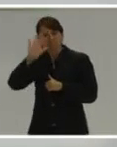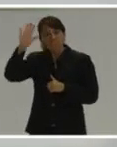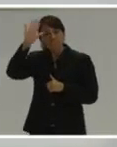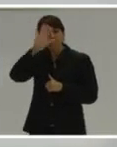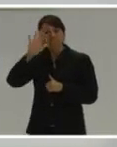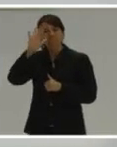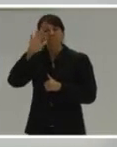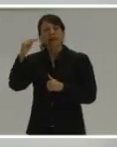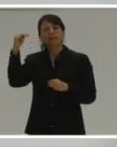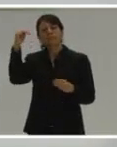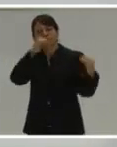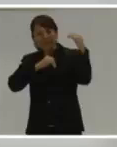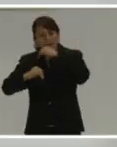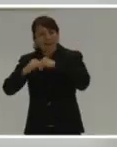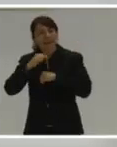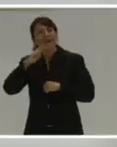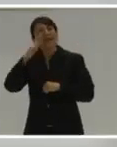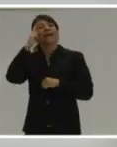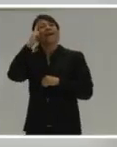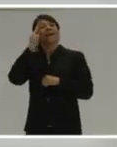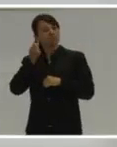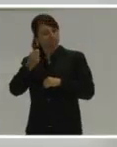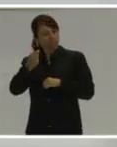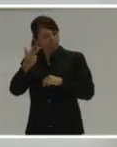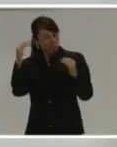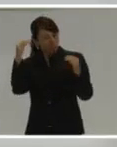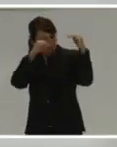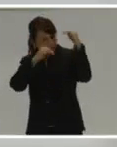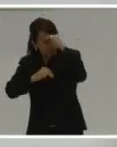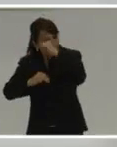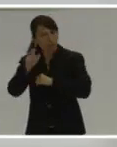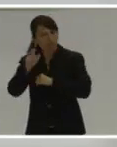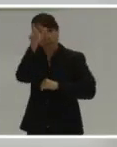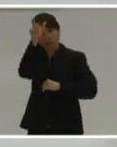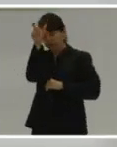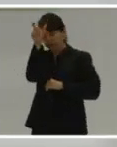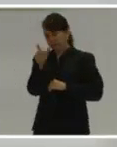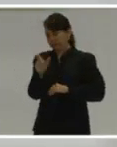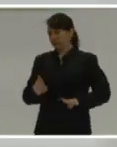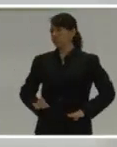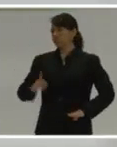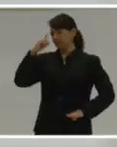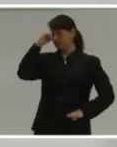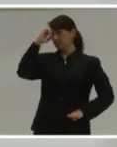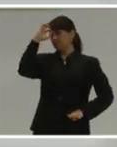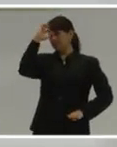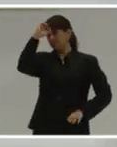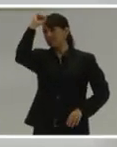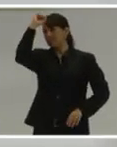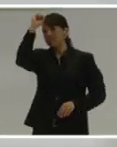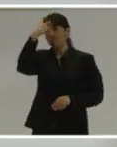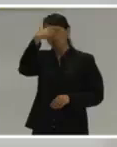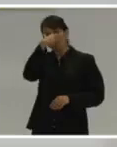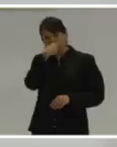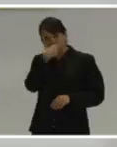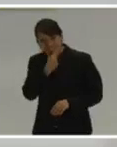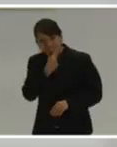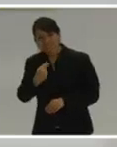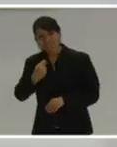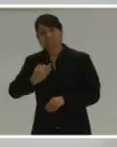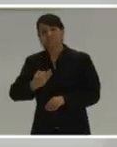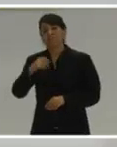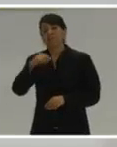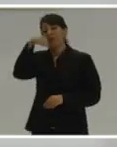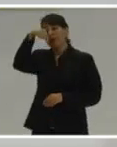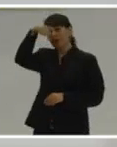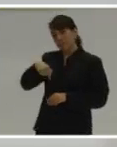las montañas, la parte masculina, ¿no?, y en abajo, los territorios de